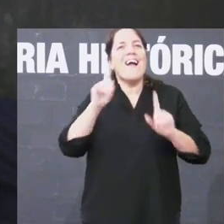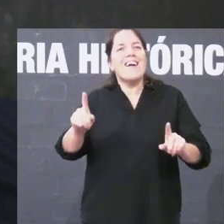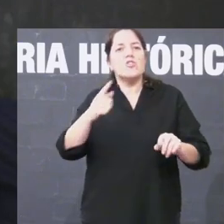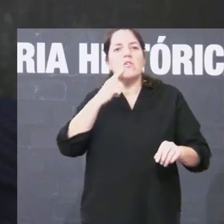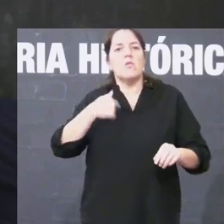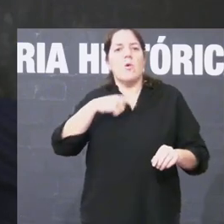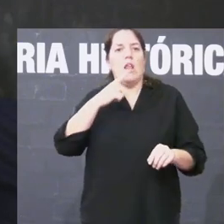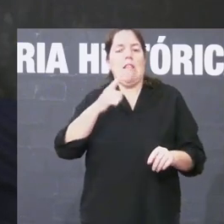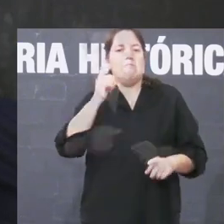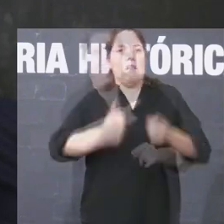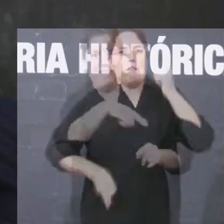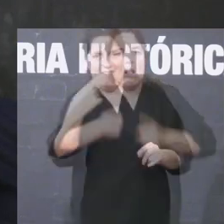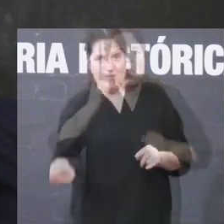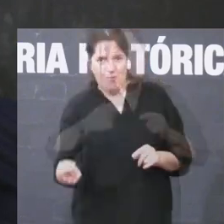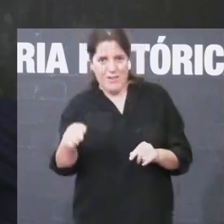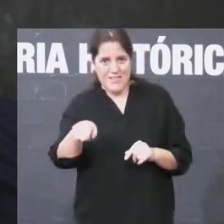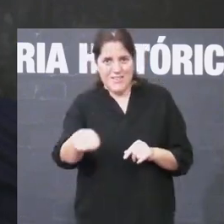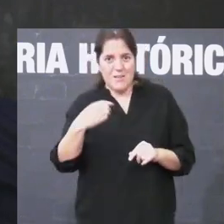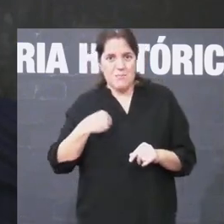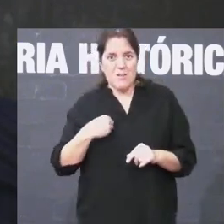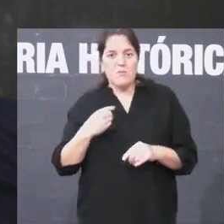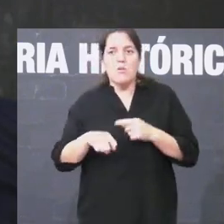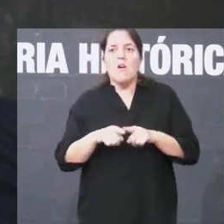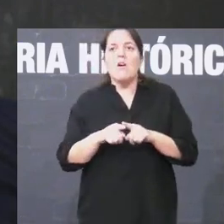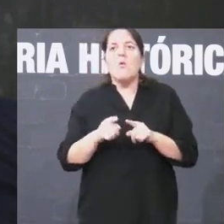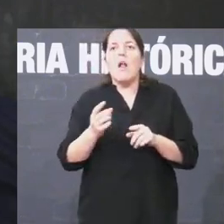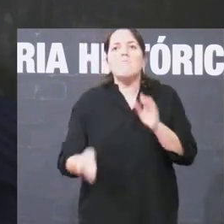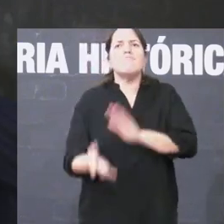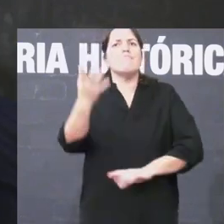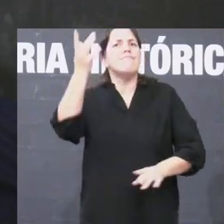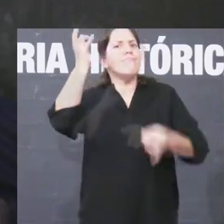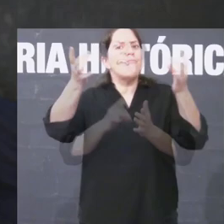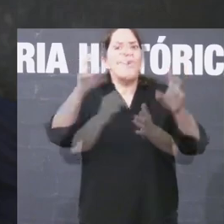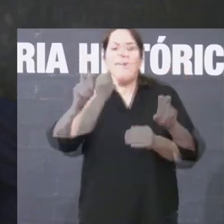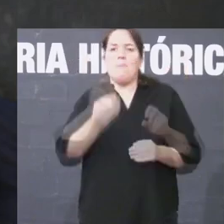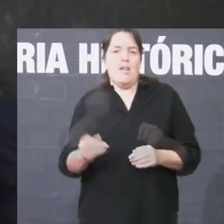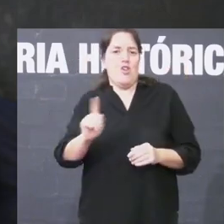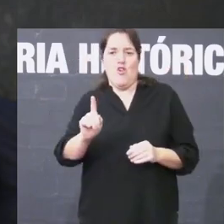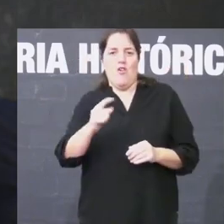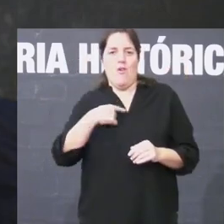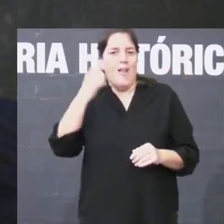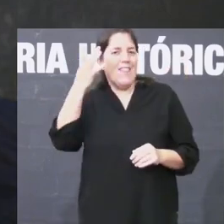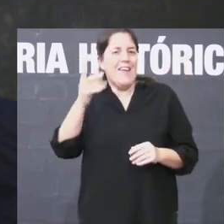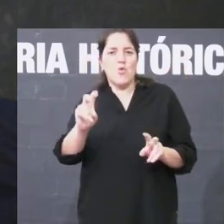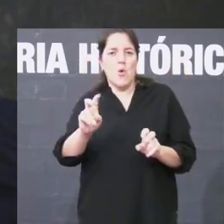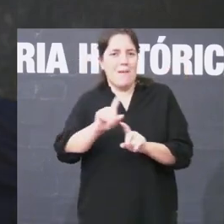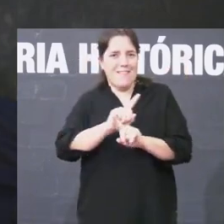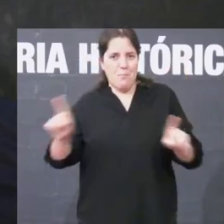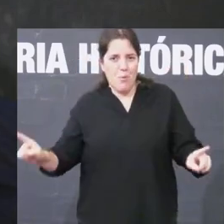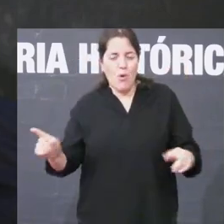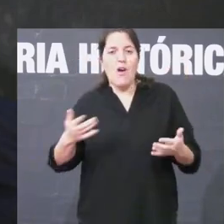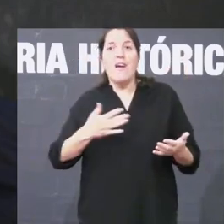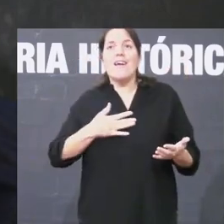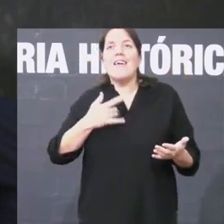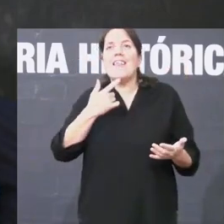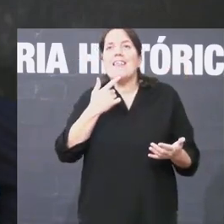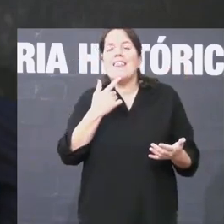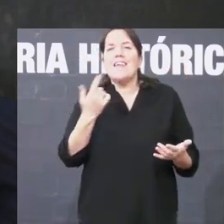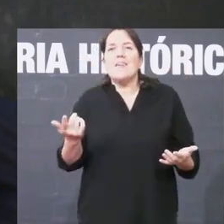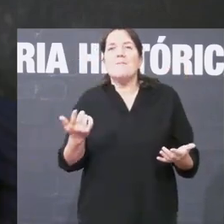fascismo y del nazismo, porque la transición fue lo que fue. Lo cual nos lleva a